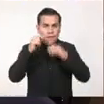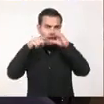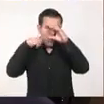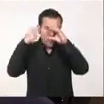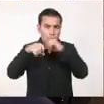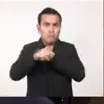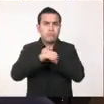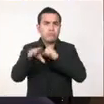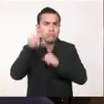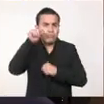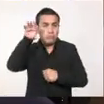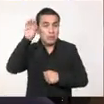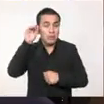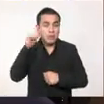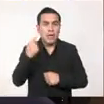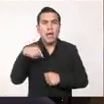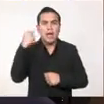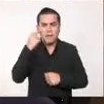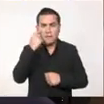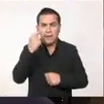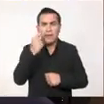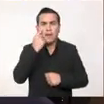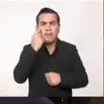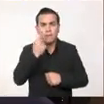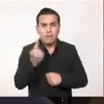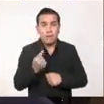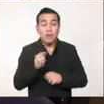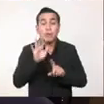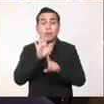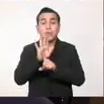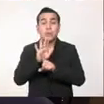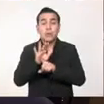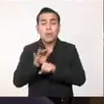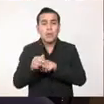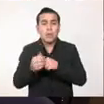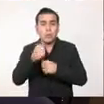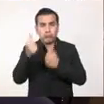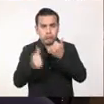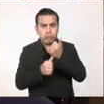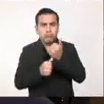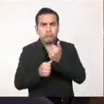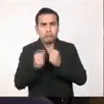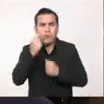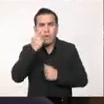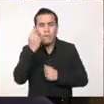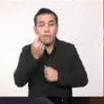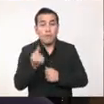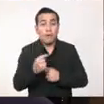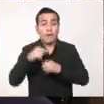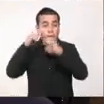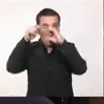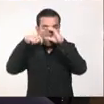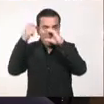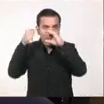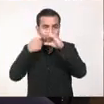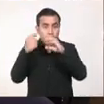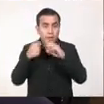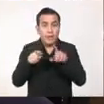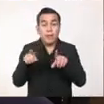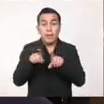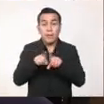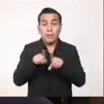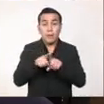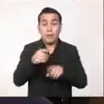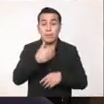puse en Twitter ayer, si no lo han visto lo pueden buscar o pueden poner a alguien de sus asistentes a que lo busque. Sale un video donde sale la hermana de Calderón